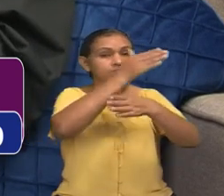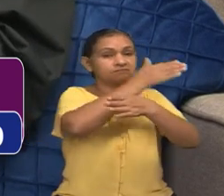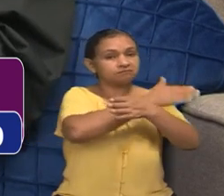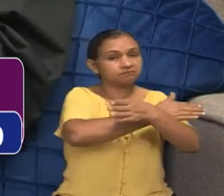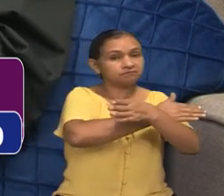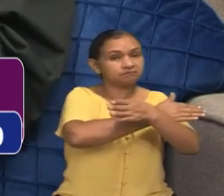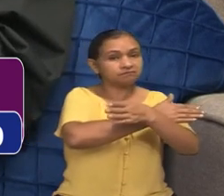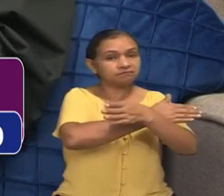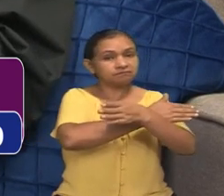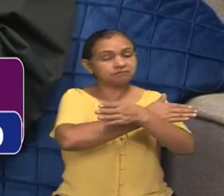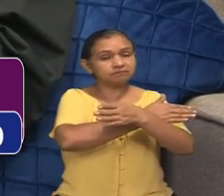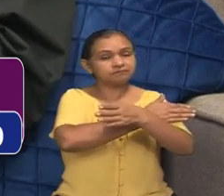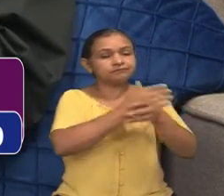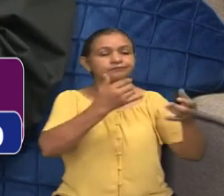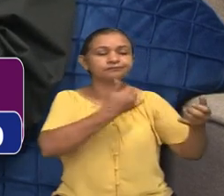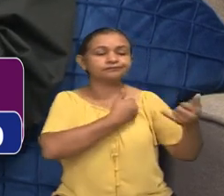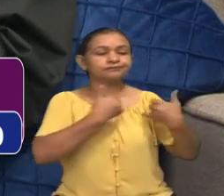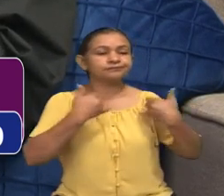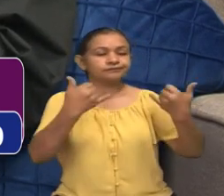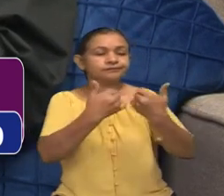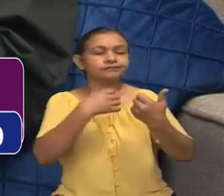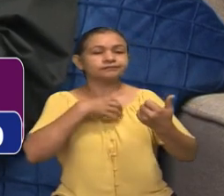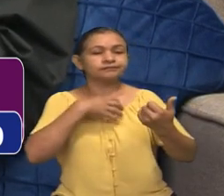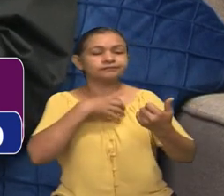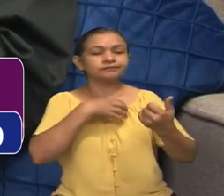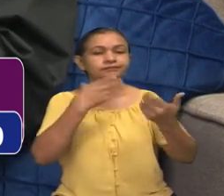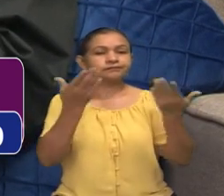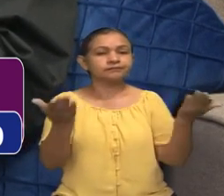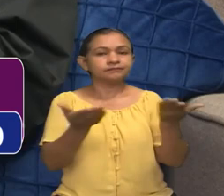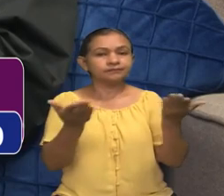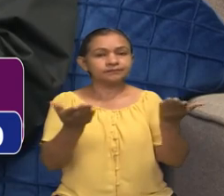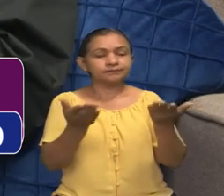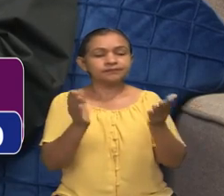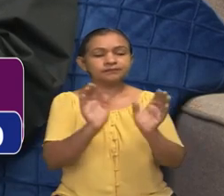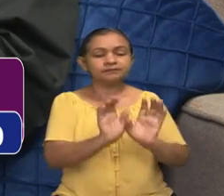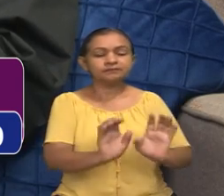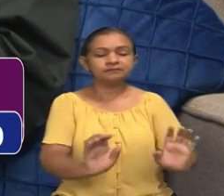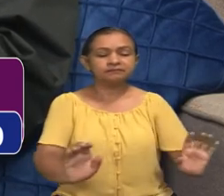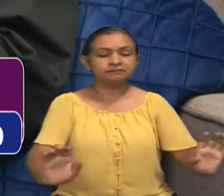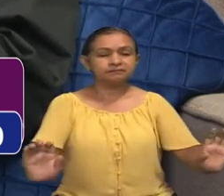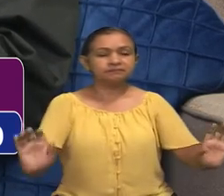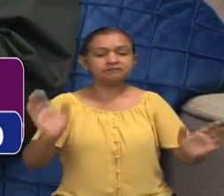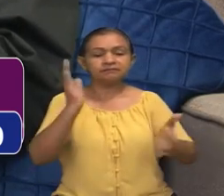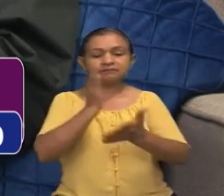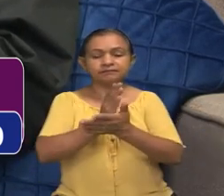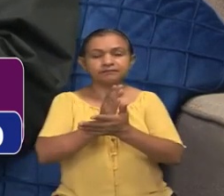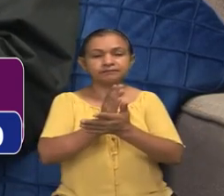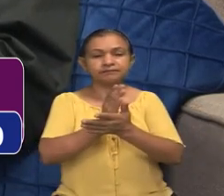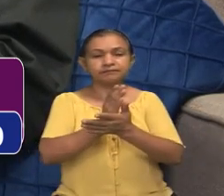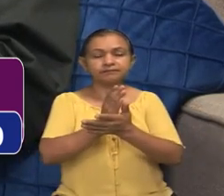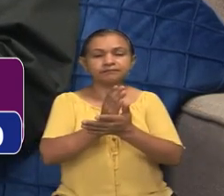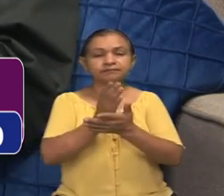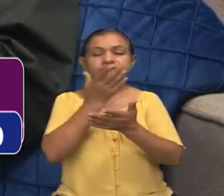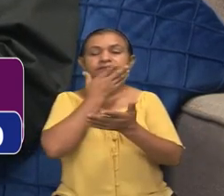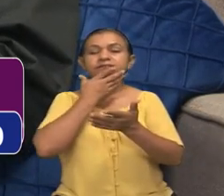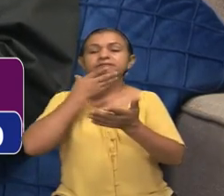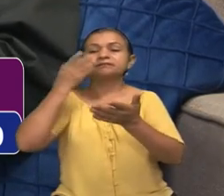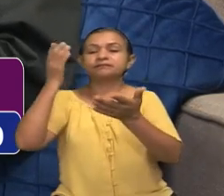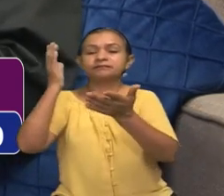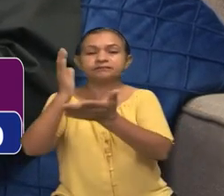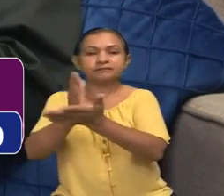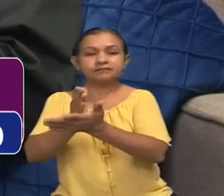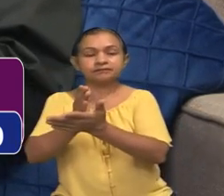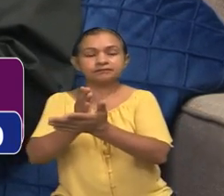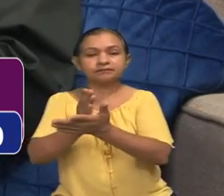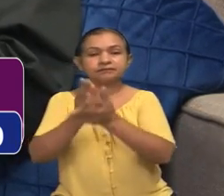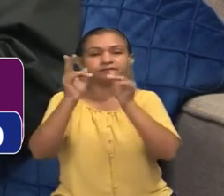enfoque era la institucionalización. La institucionalización de los niños, la institucionalización de los adolescentes y también